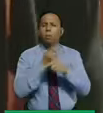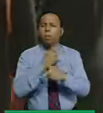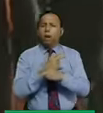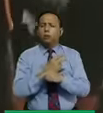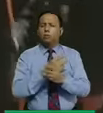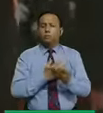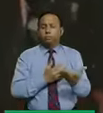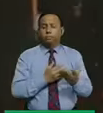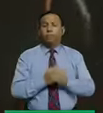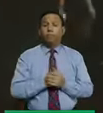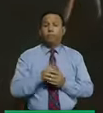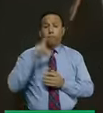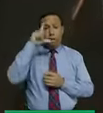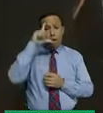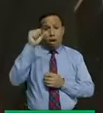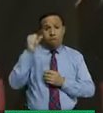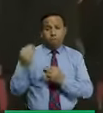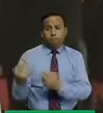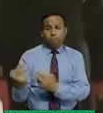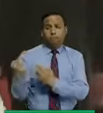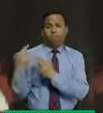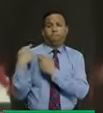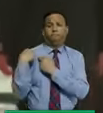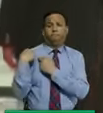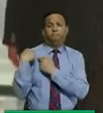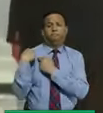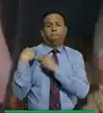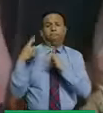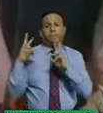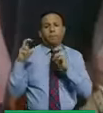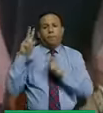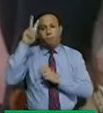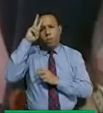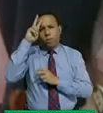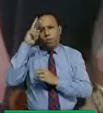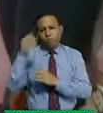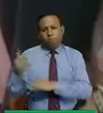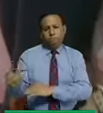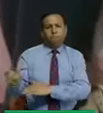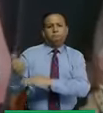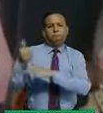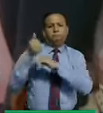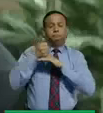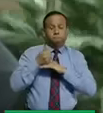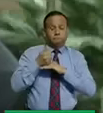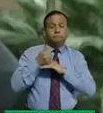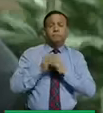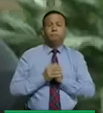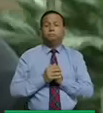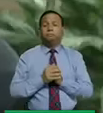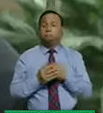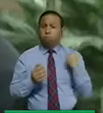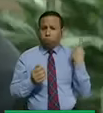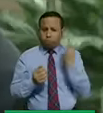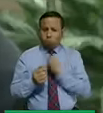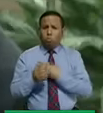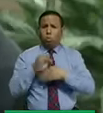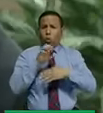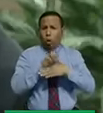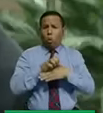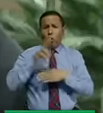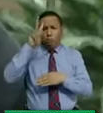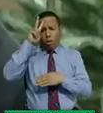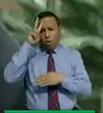Lasso recibirá la condecoración Orden El Sol del Perú en el grado de Gran Collar. Nuestras relaciones de hermandad